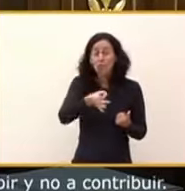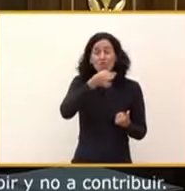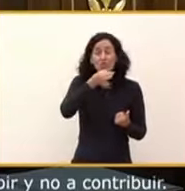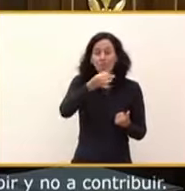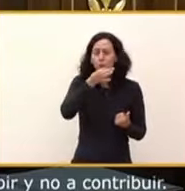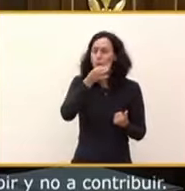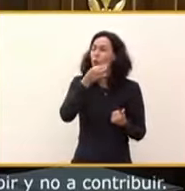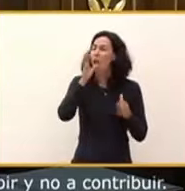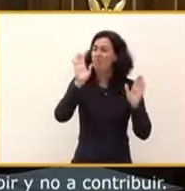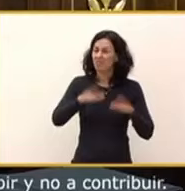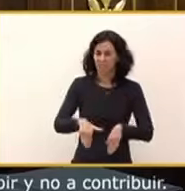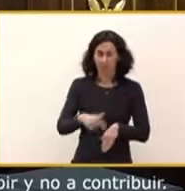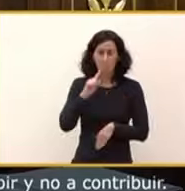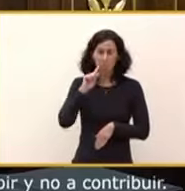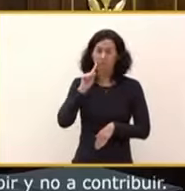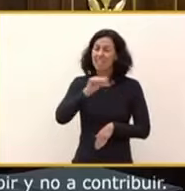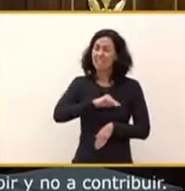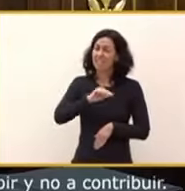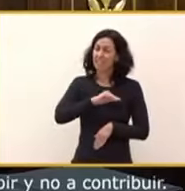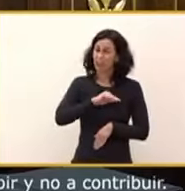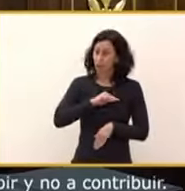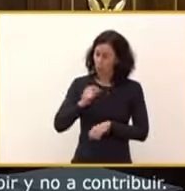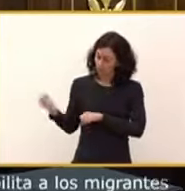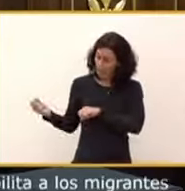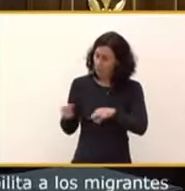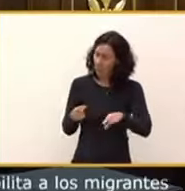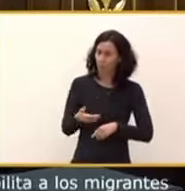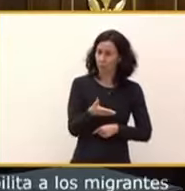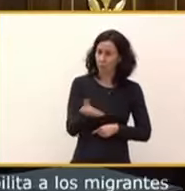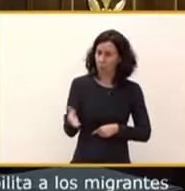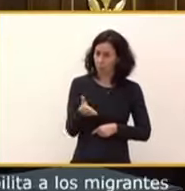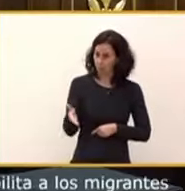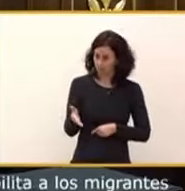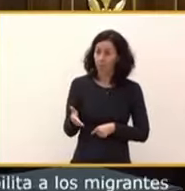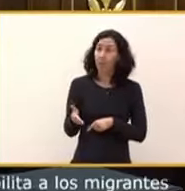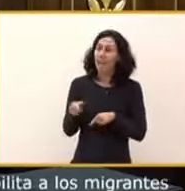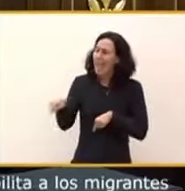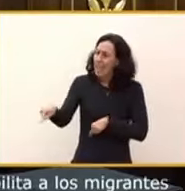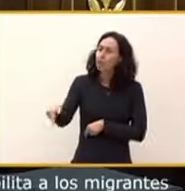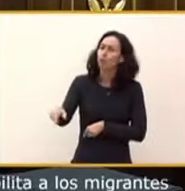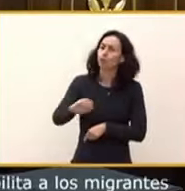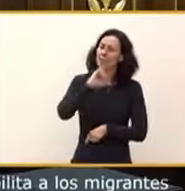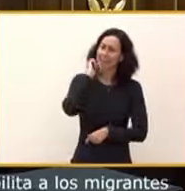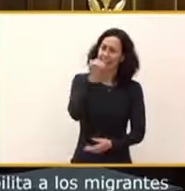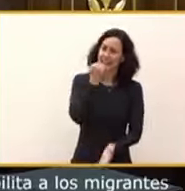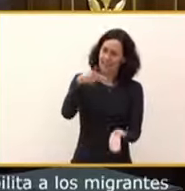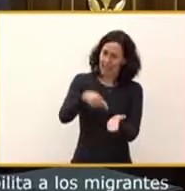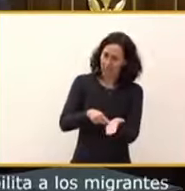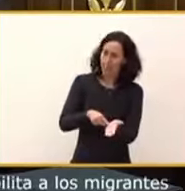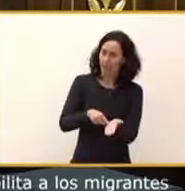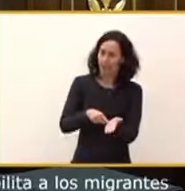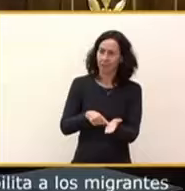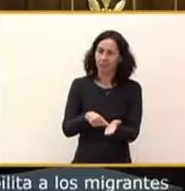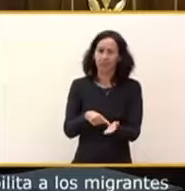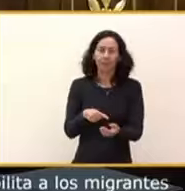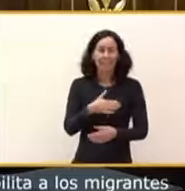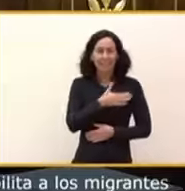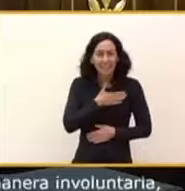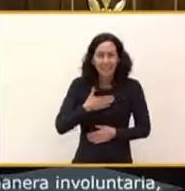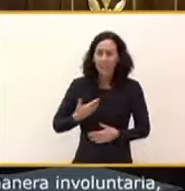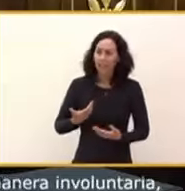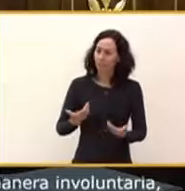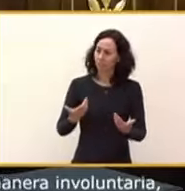le dice que hace una oposición insuficiente, y él ha vuelto a hacer uso de ese argumento de que la política nacional... ¿Por qué siempre habla el que